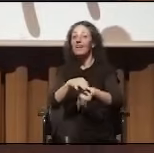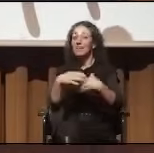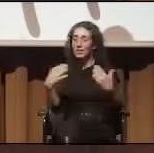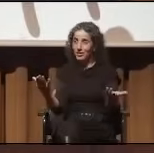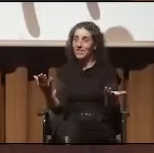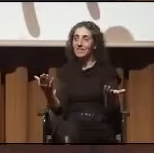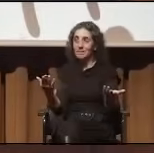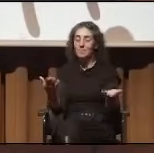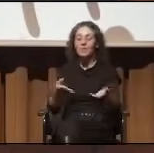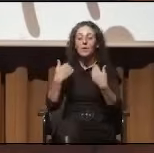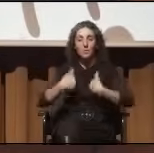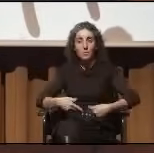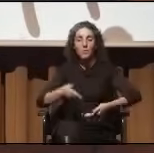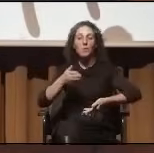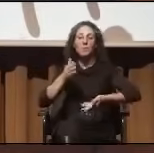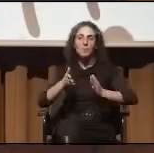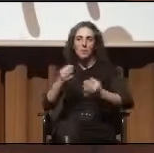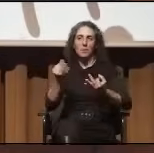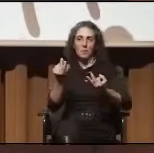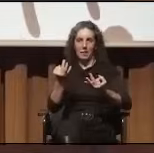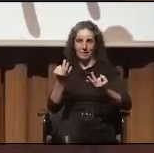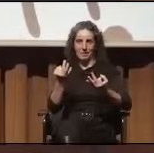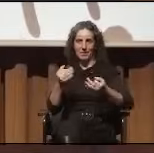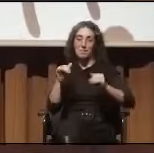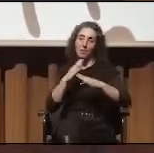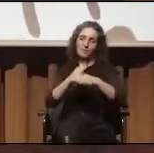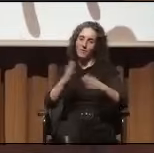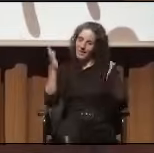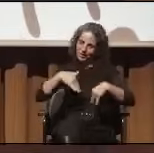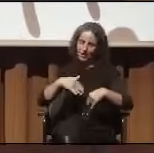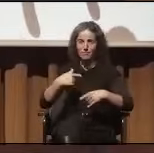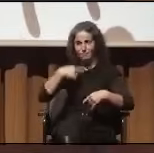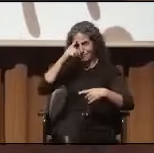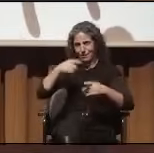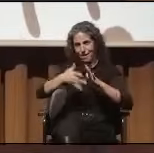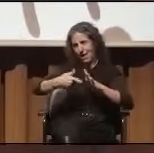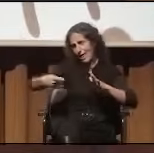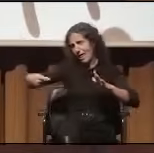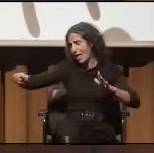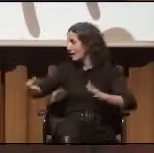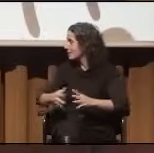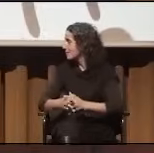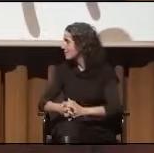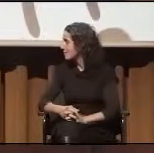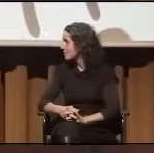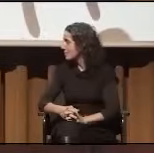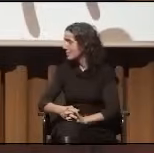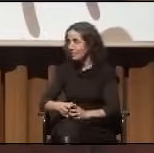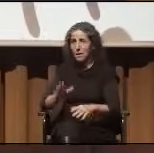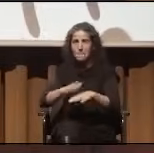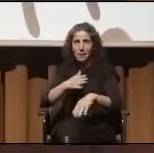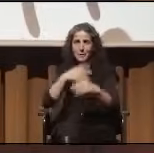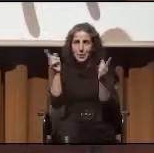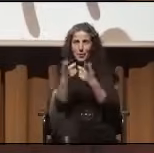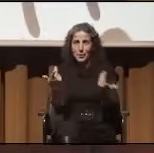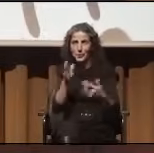suficiente. No sé si me ha alargado mucho. A mí todo se me hace corto, el documental se me hace corto y las respuestas